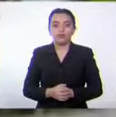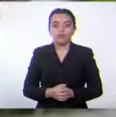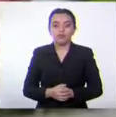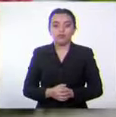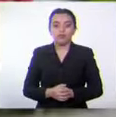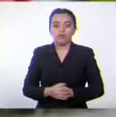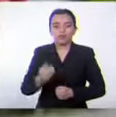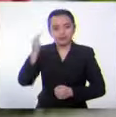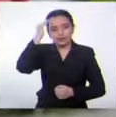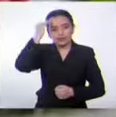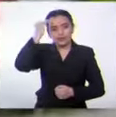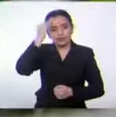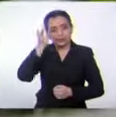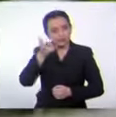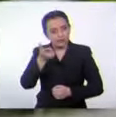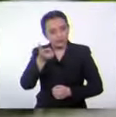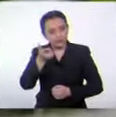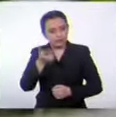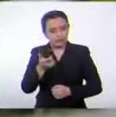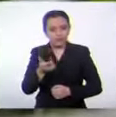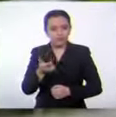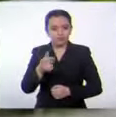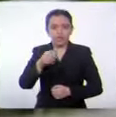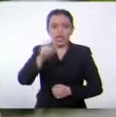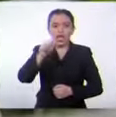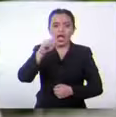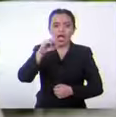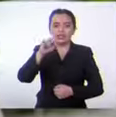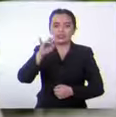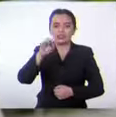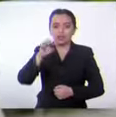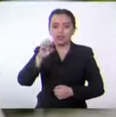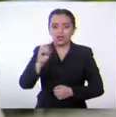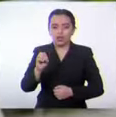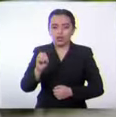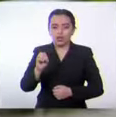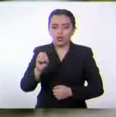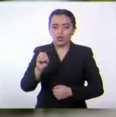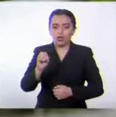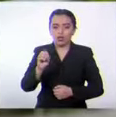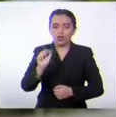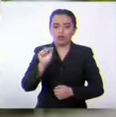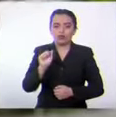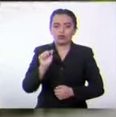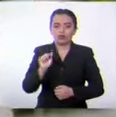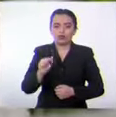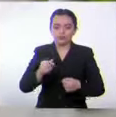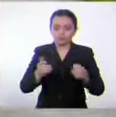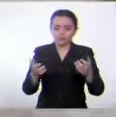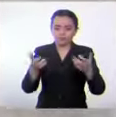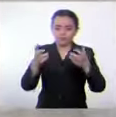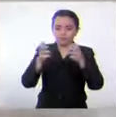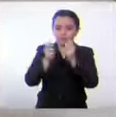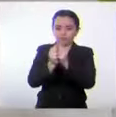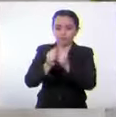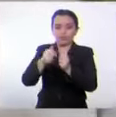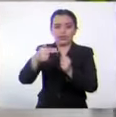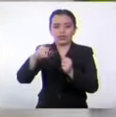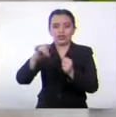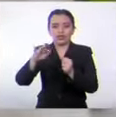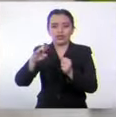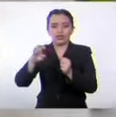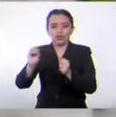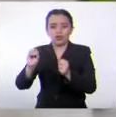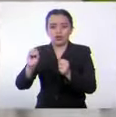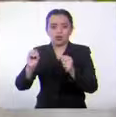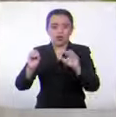¿Sabías que el acero es la denominación que reciben las aleaciones de hierro y carbono, en